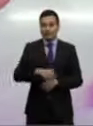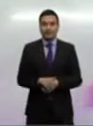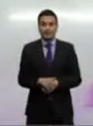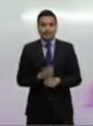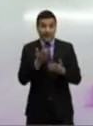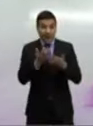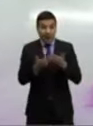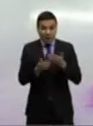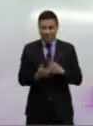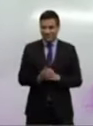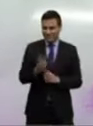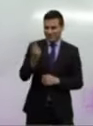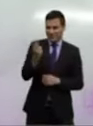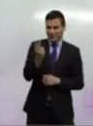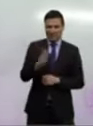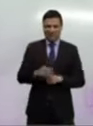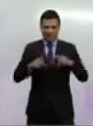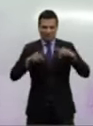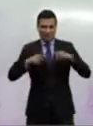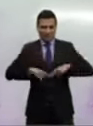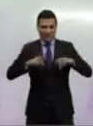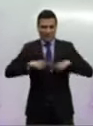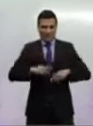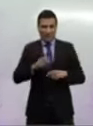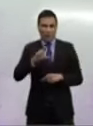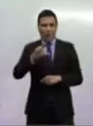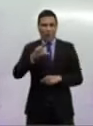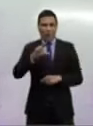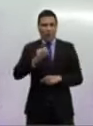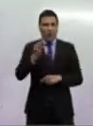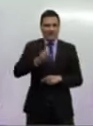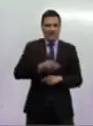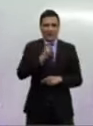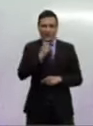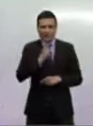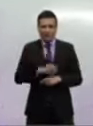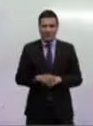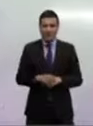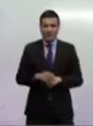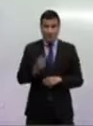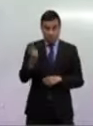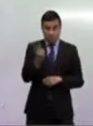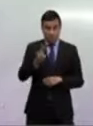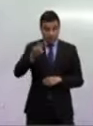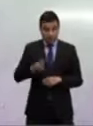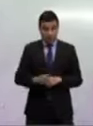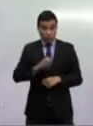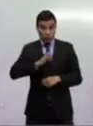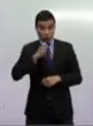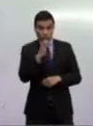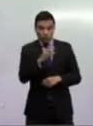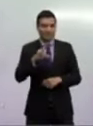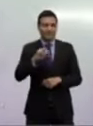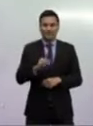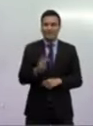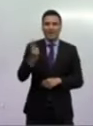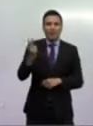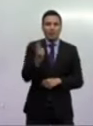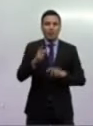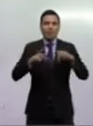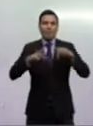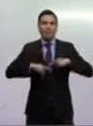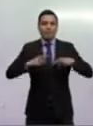las mentiras de la oposición que nos dejan en claro que ellos no odian a López Obrador, ellos odian al pueblo de